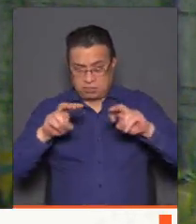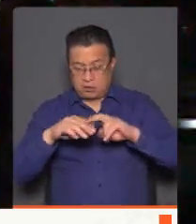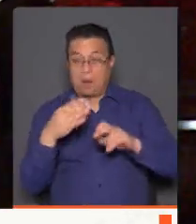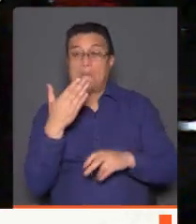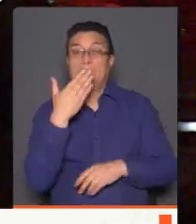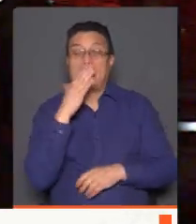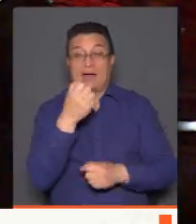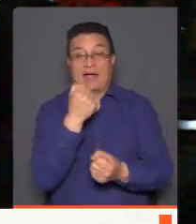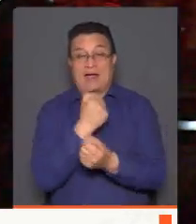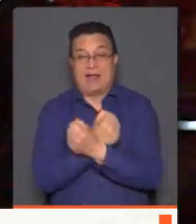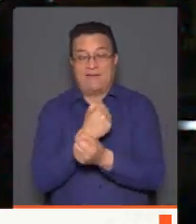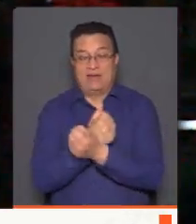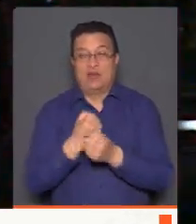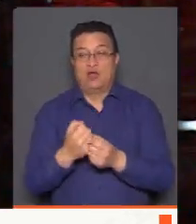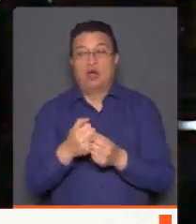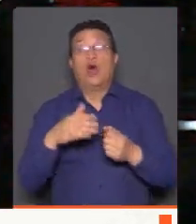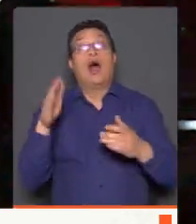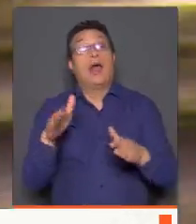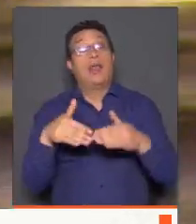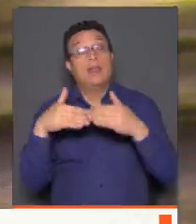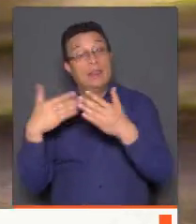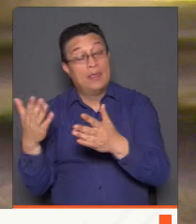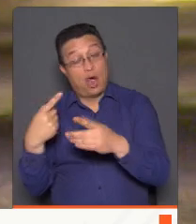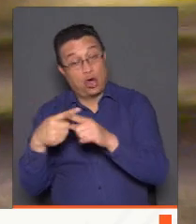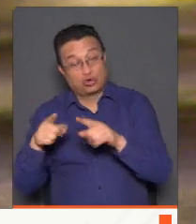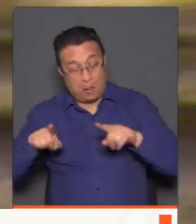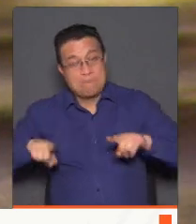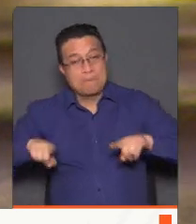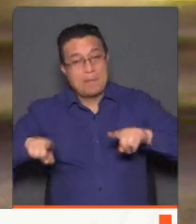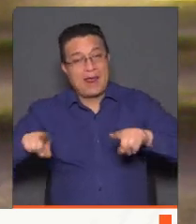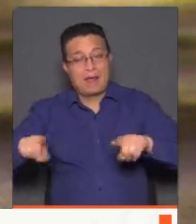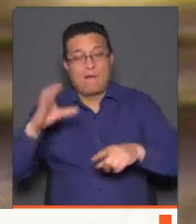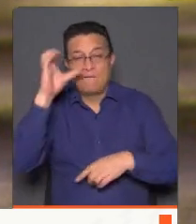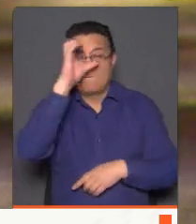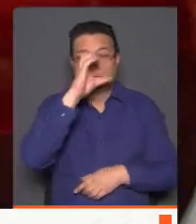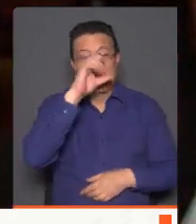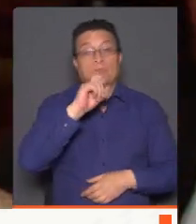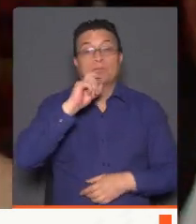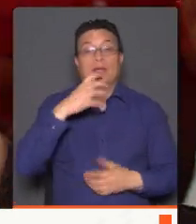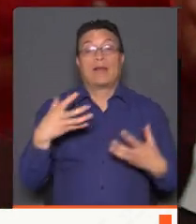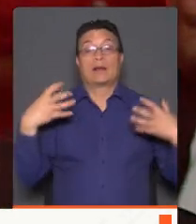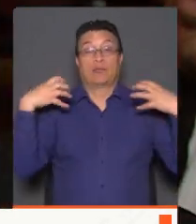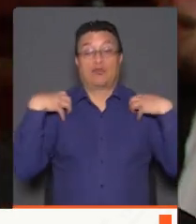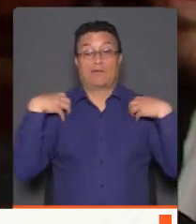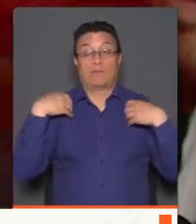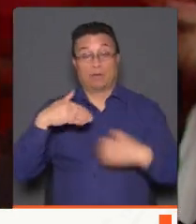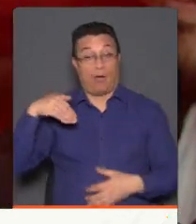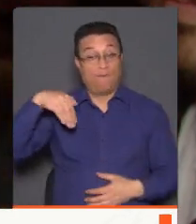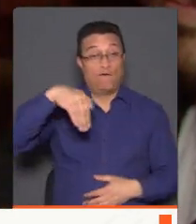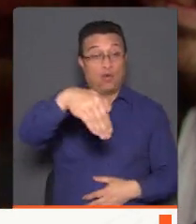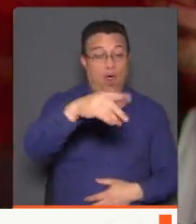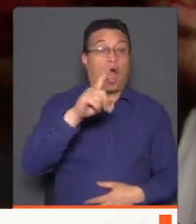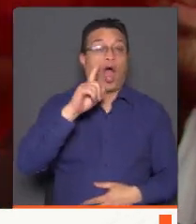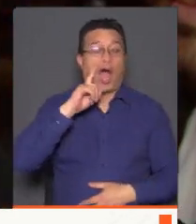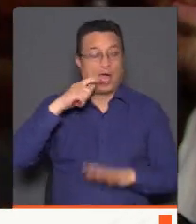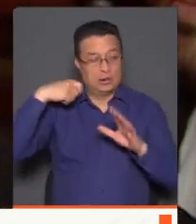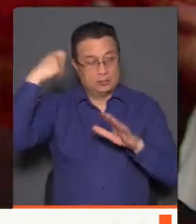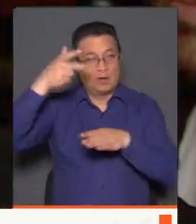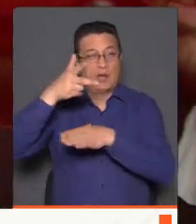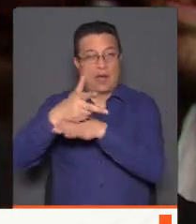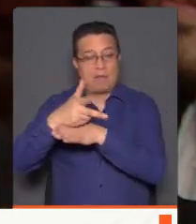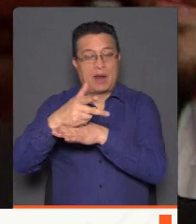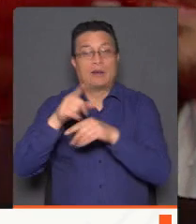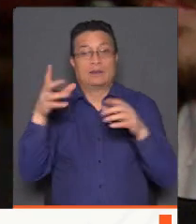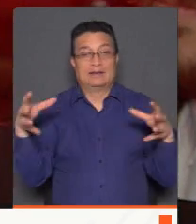GOPE de Carabineros, mientras paralelamente se buscaba a los responsables. El bus tiene cámaras, por lo tanto, el equipo